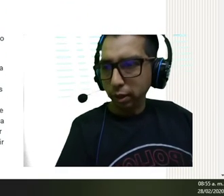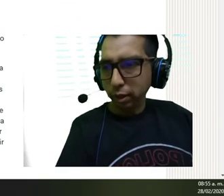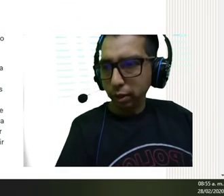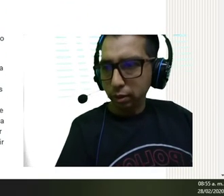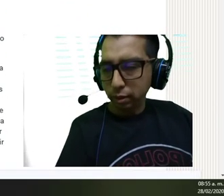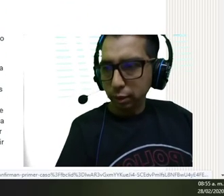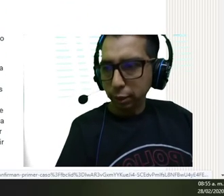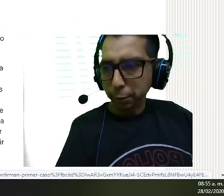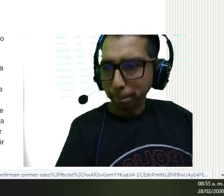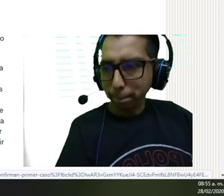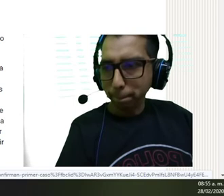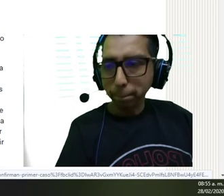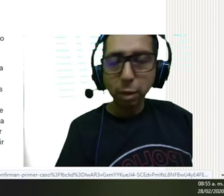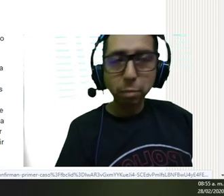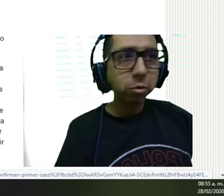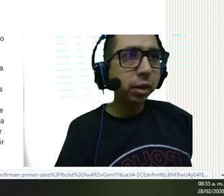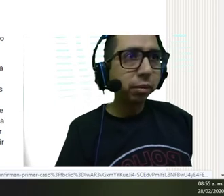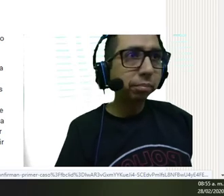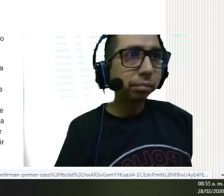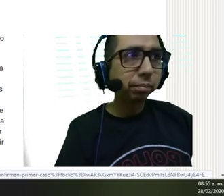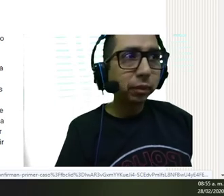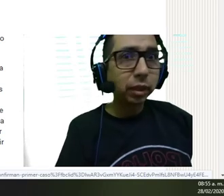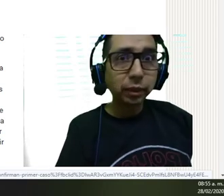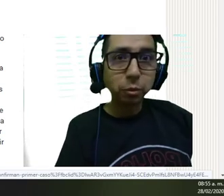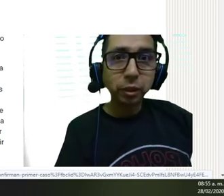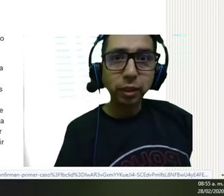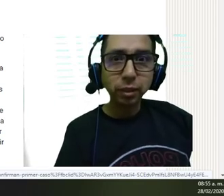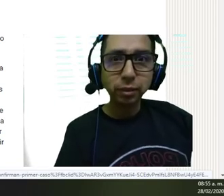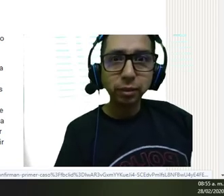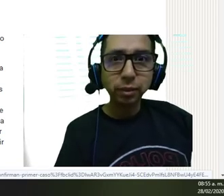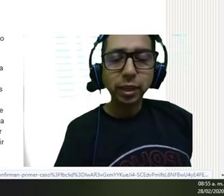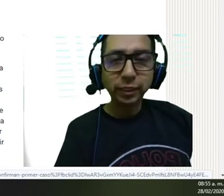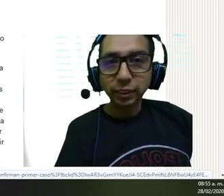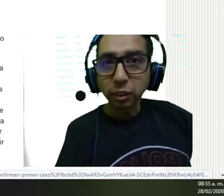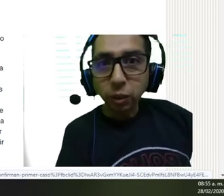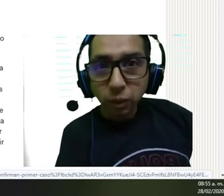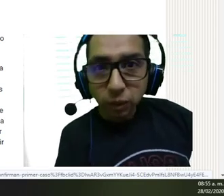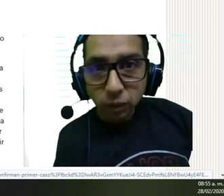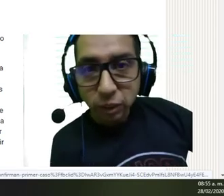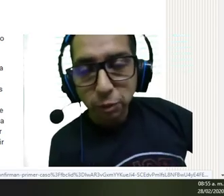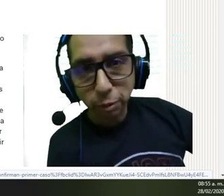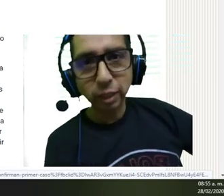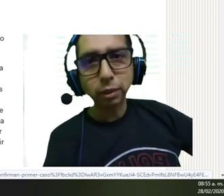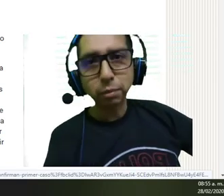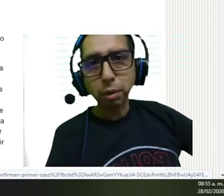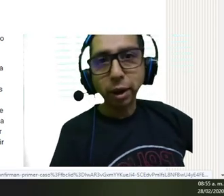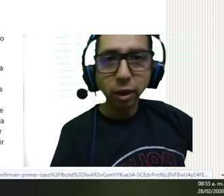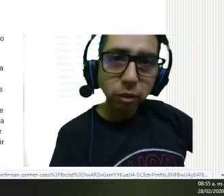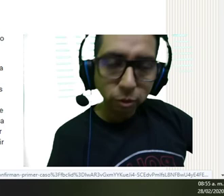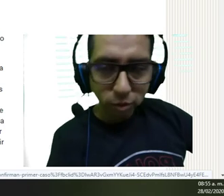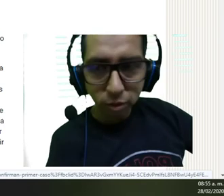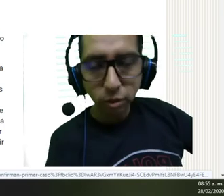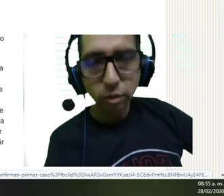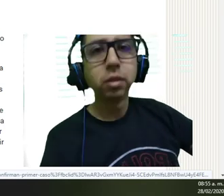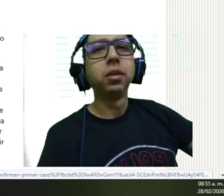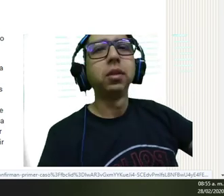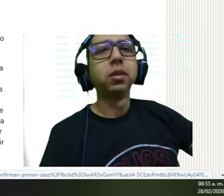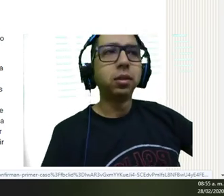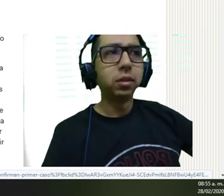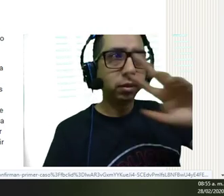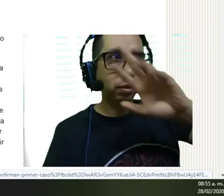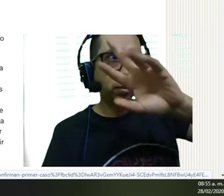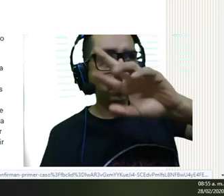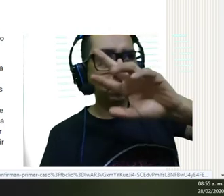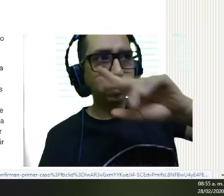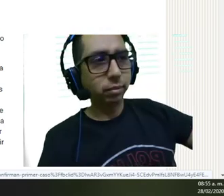Bueno, pues ya estamos aquí. Ya llegó. Espero que estén preparados.